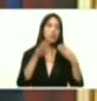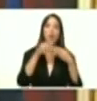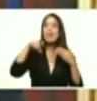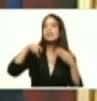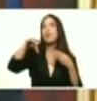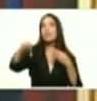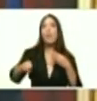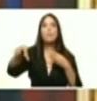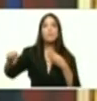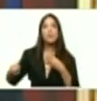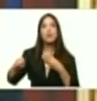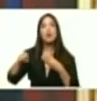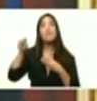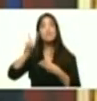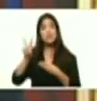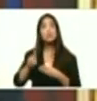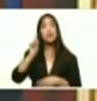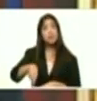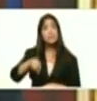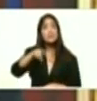Incluyendo el Estado venezolano.